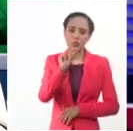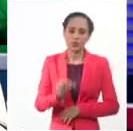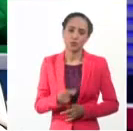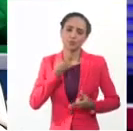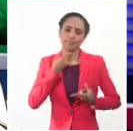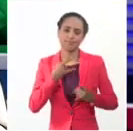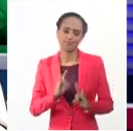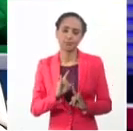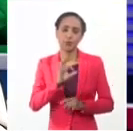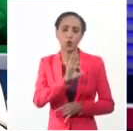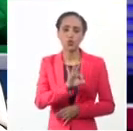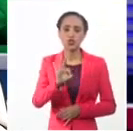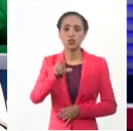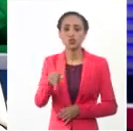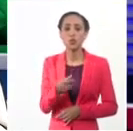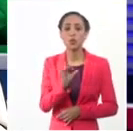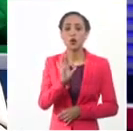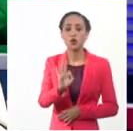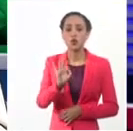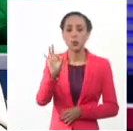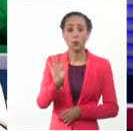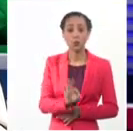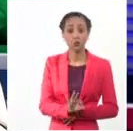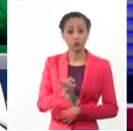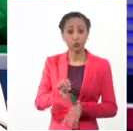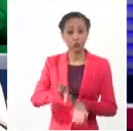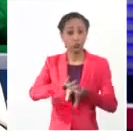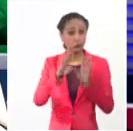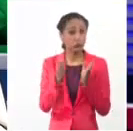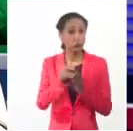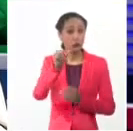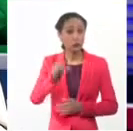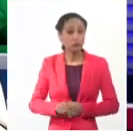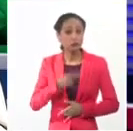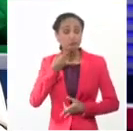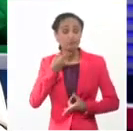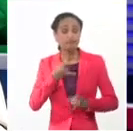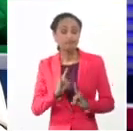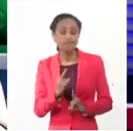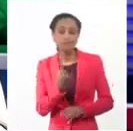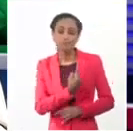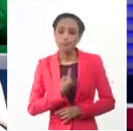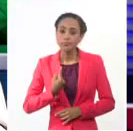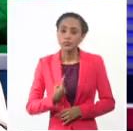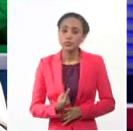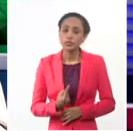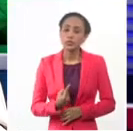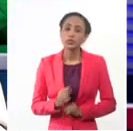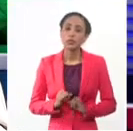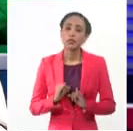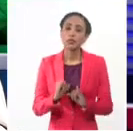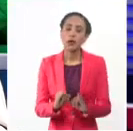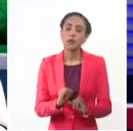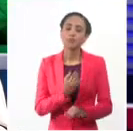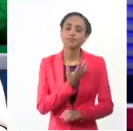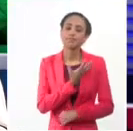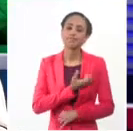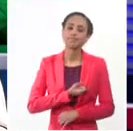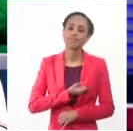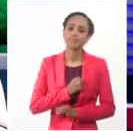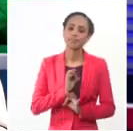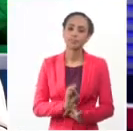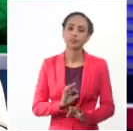el 88,8% de todos los fallecidos que lamentablemente tenemos que informar en el día de